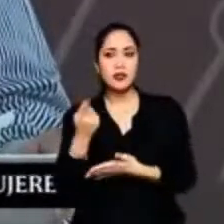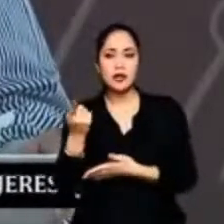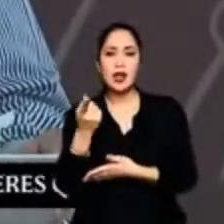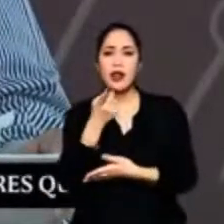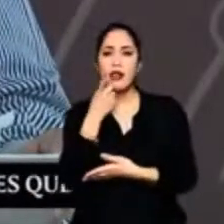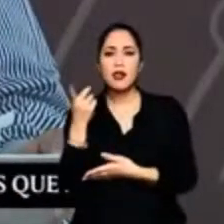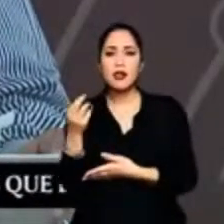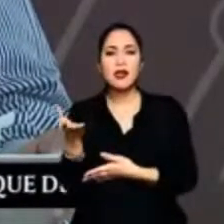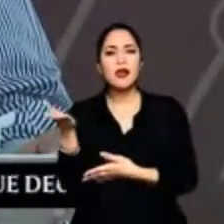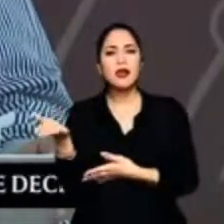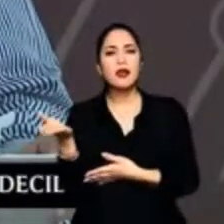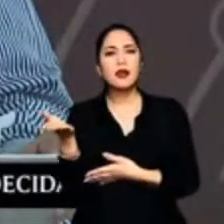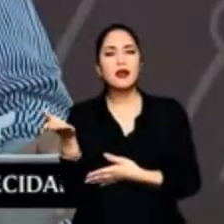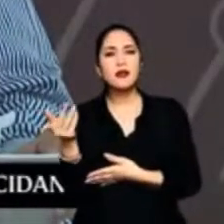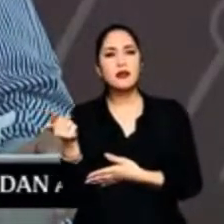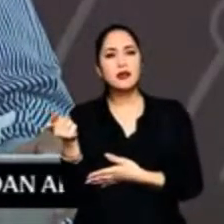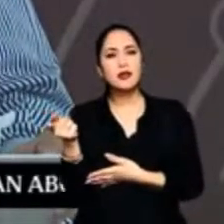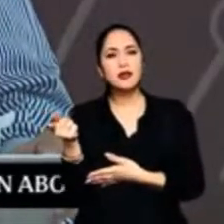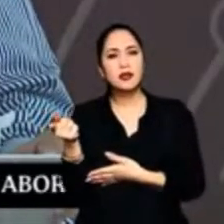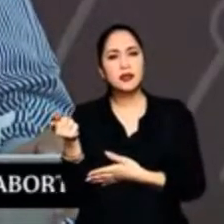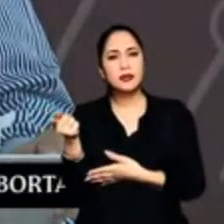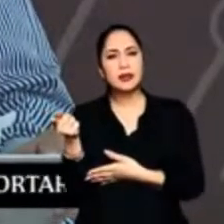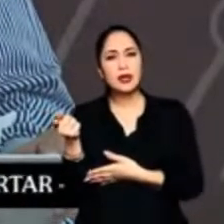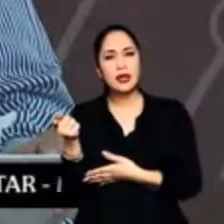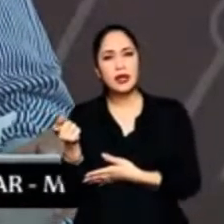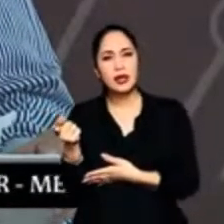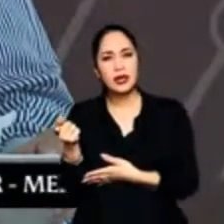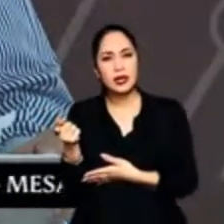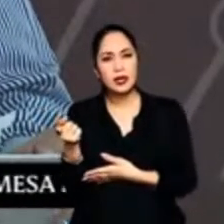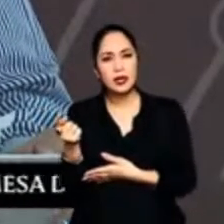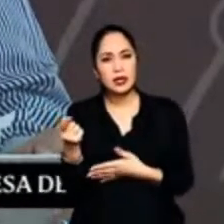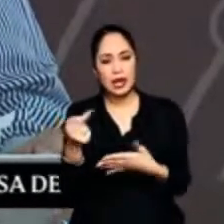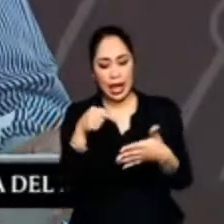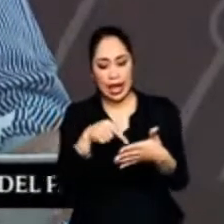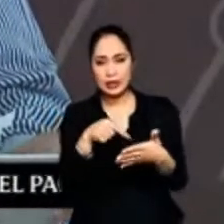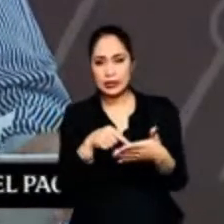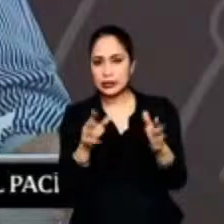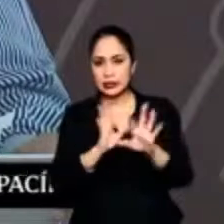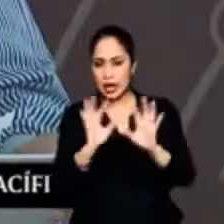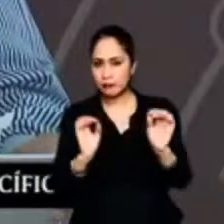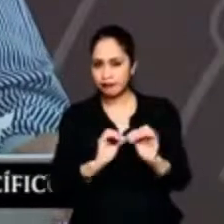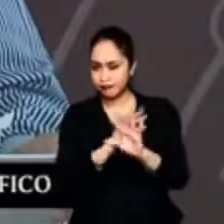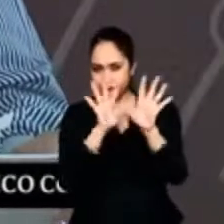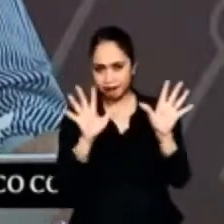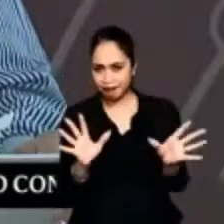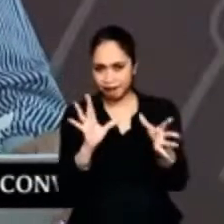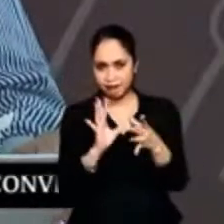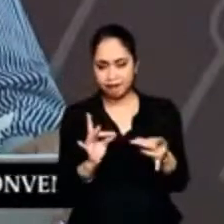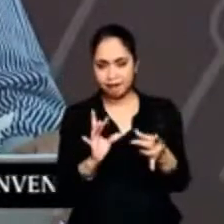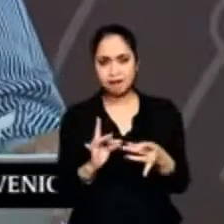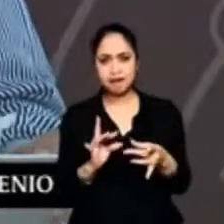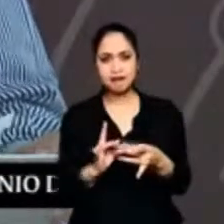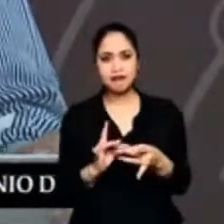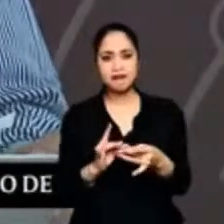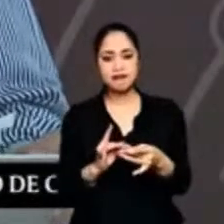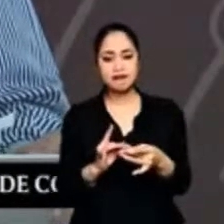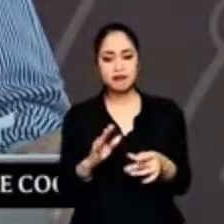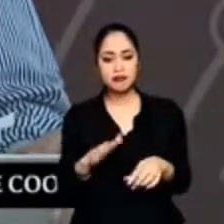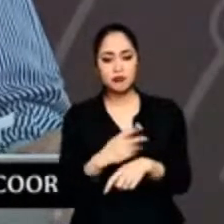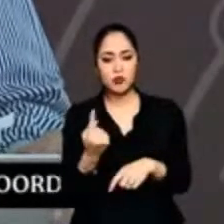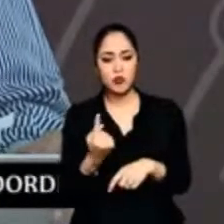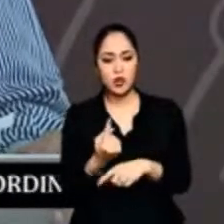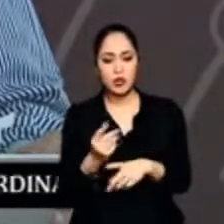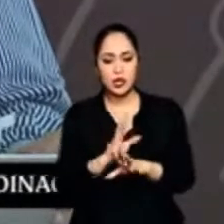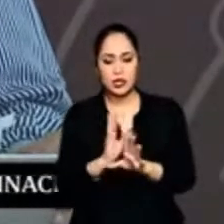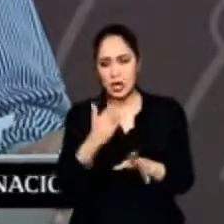enteramente aclarada esta observación porque ya tiene un mecanismo que